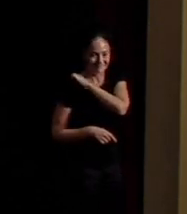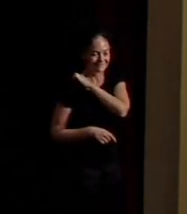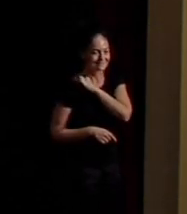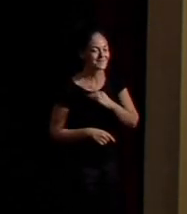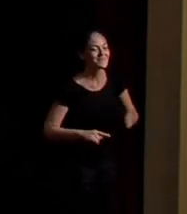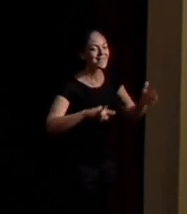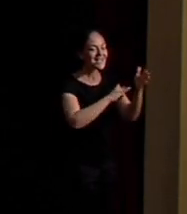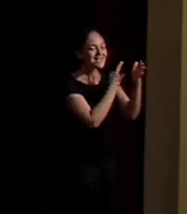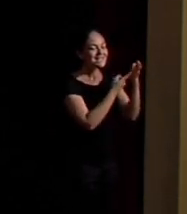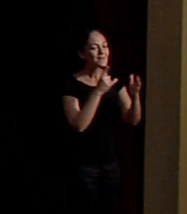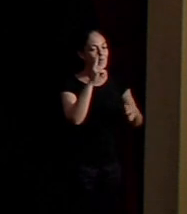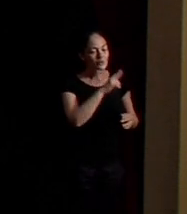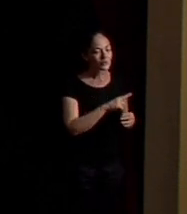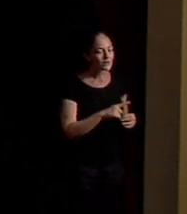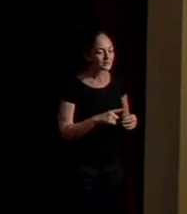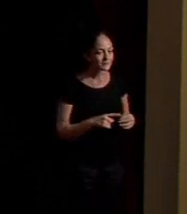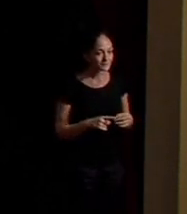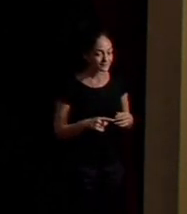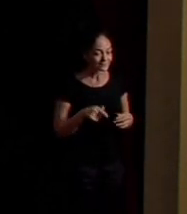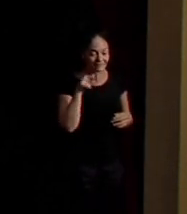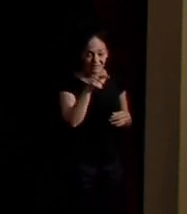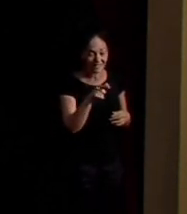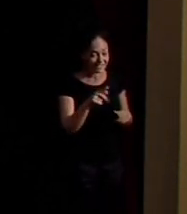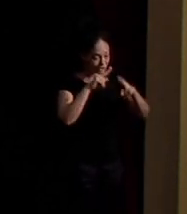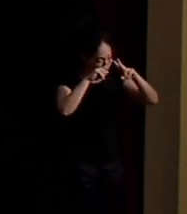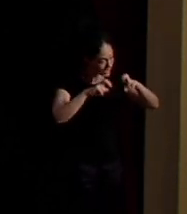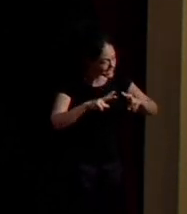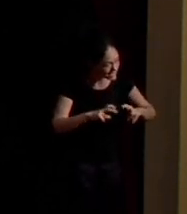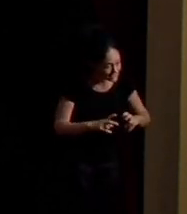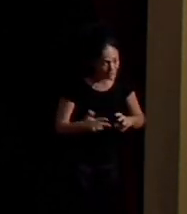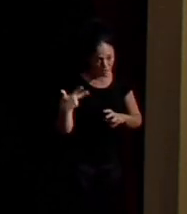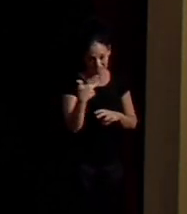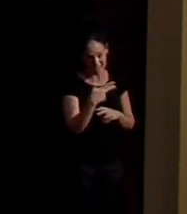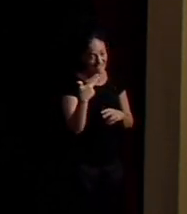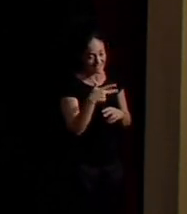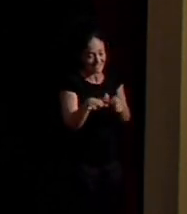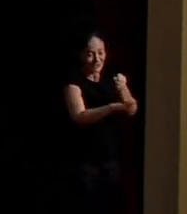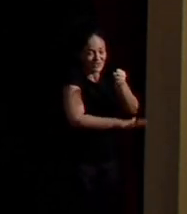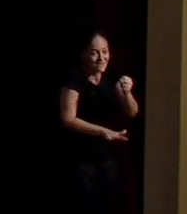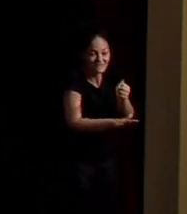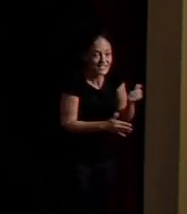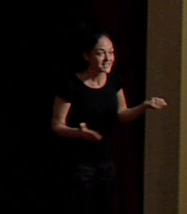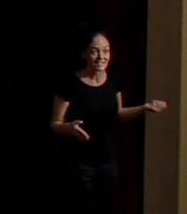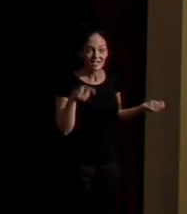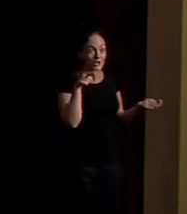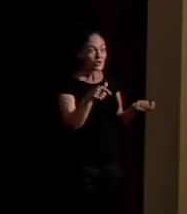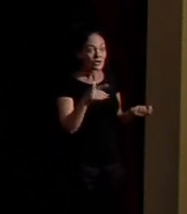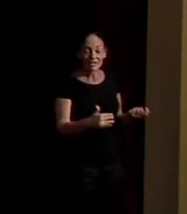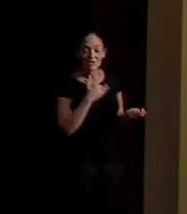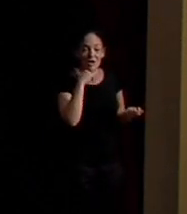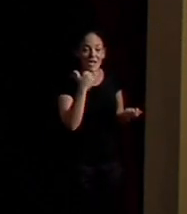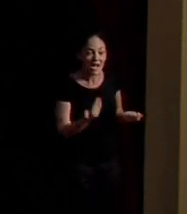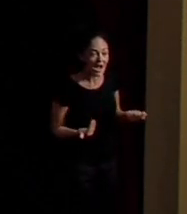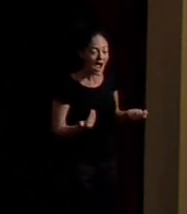sistema prostitucional, lógicamente, analizado desde una perspectiva de derechos fundamentales, ¿no? Como les decía, yo creo que esto es una cuestión que tiene que ver con el ejercicio de